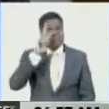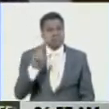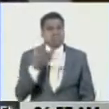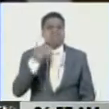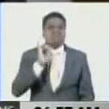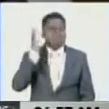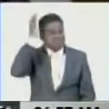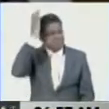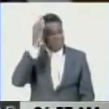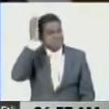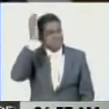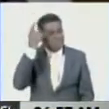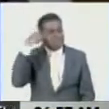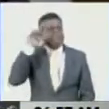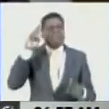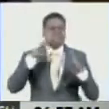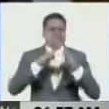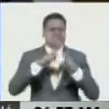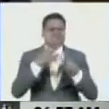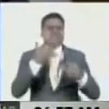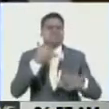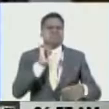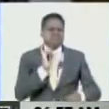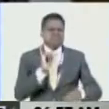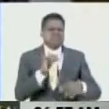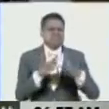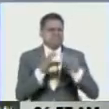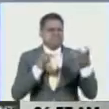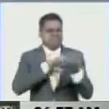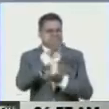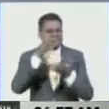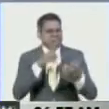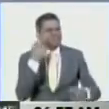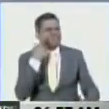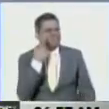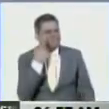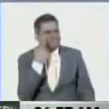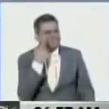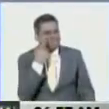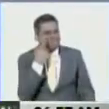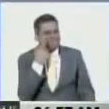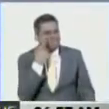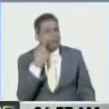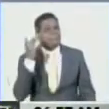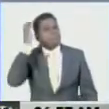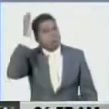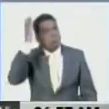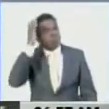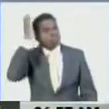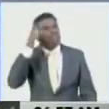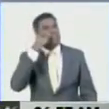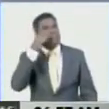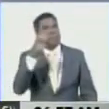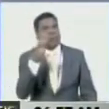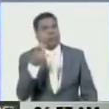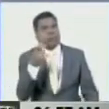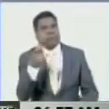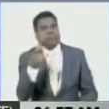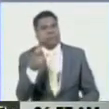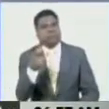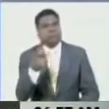conciencia, realmente reconoce que hay un imperio detrás de toda esta guerra económica. La conciencia del pueblo ha ascendido de una